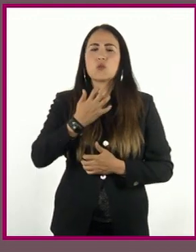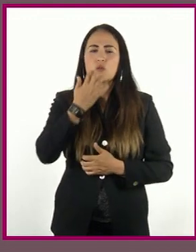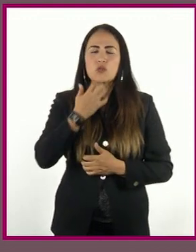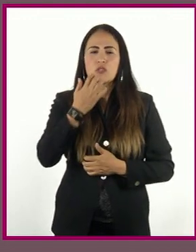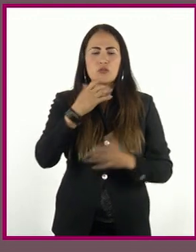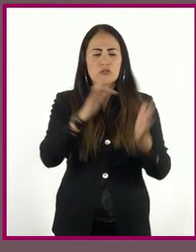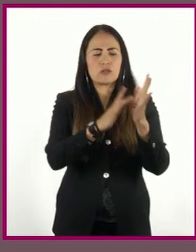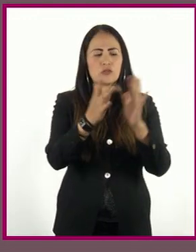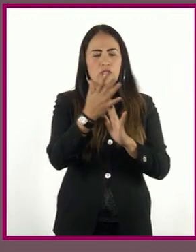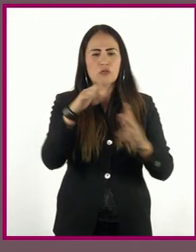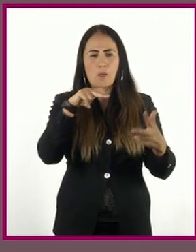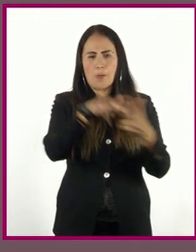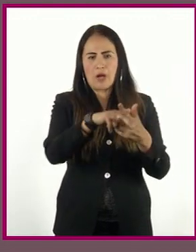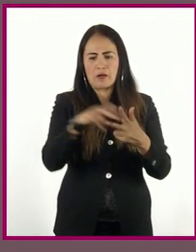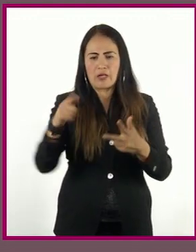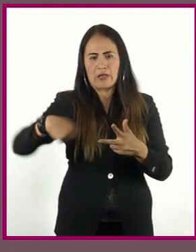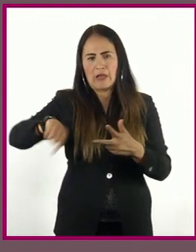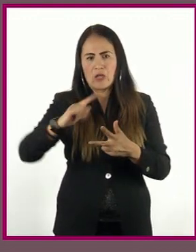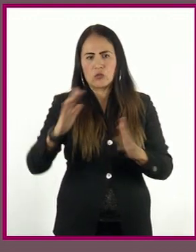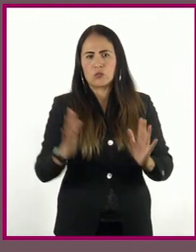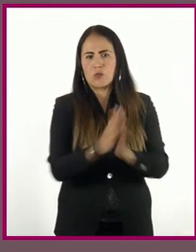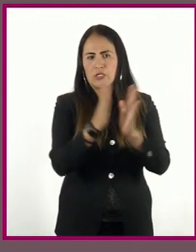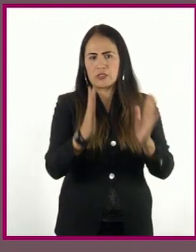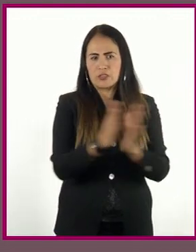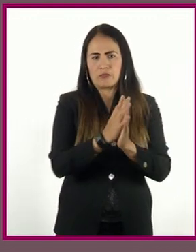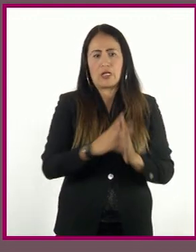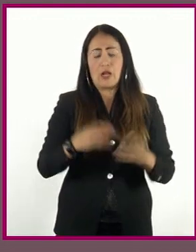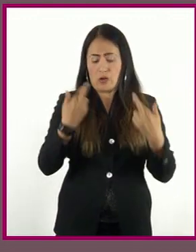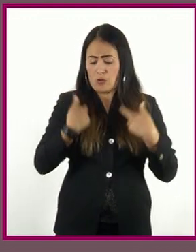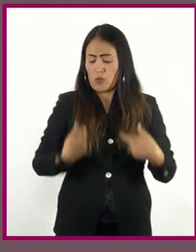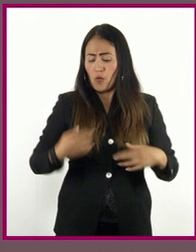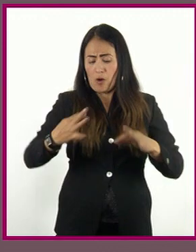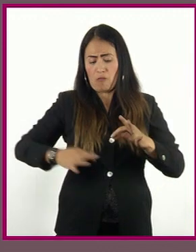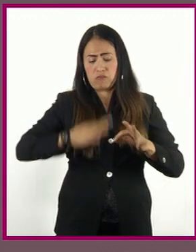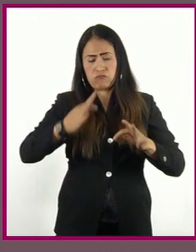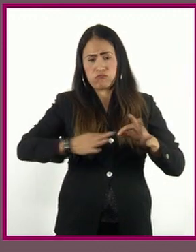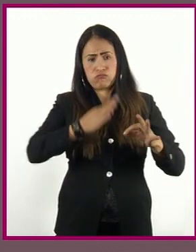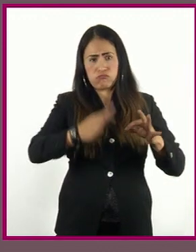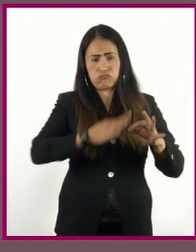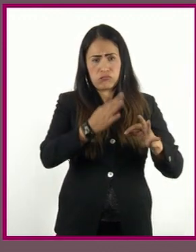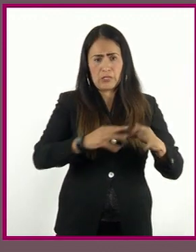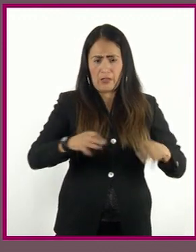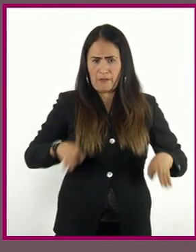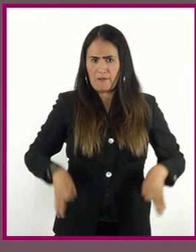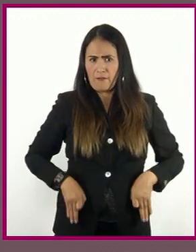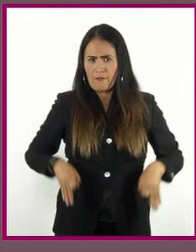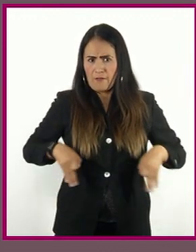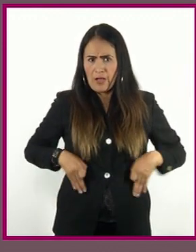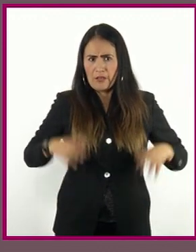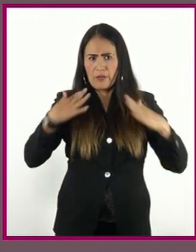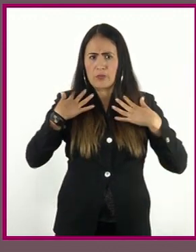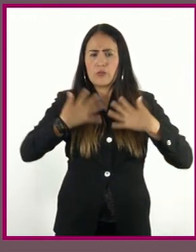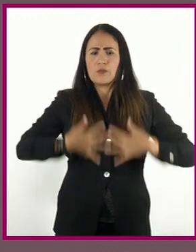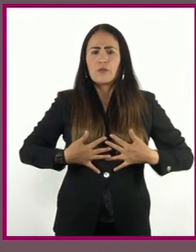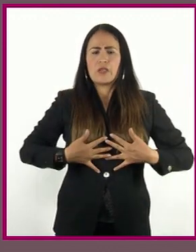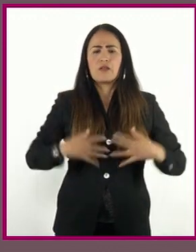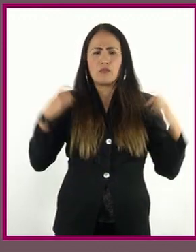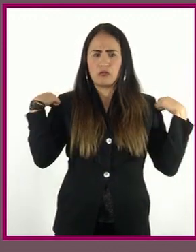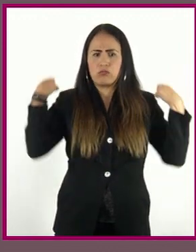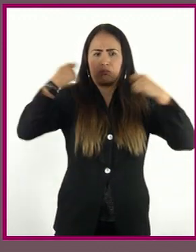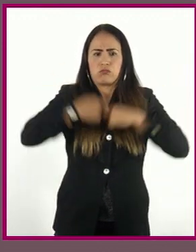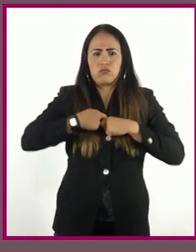Cristo. Bordan cada pieza del traje, que consiste en una faldilla, un peto, una